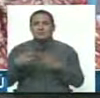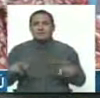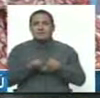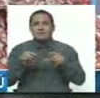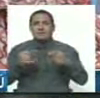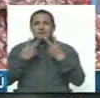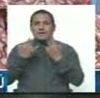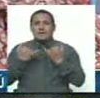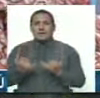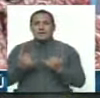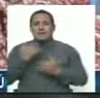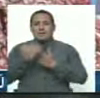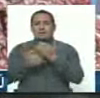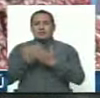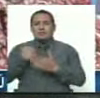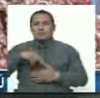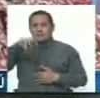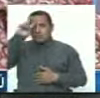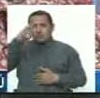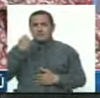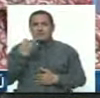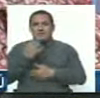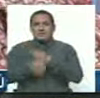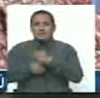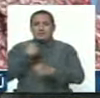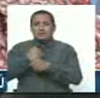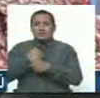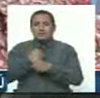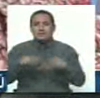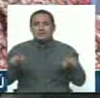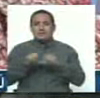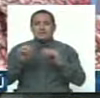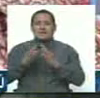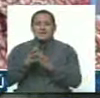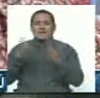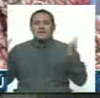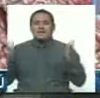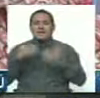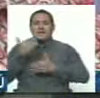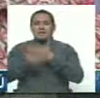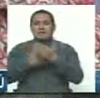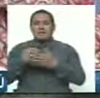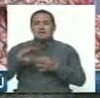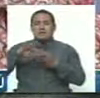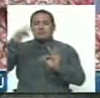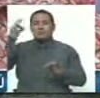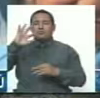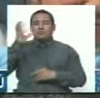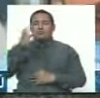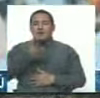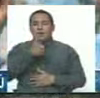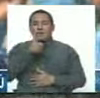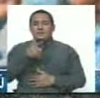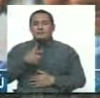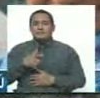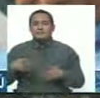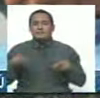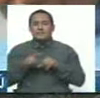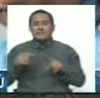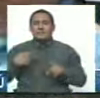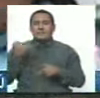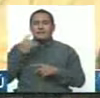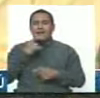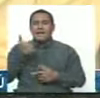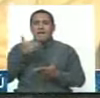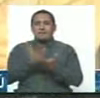sentido también hemos mejorado mucho en el Perú en los últimos años. Hay grandes avances en electrificación, en telefonía, en agua. Habrá que esperar